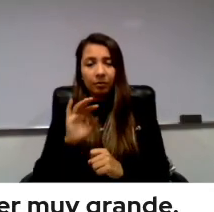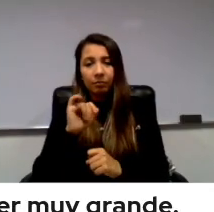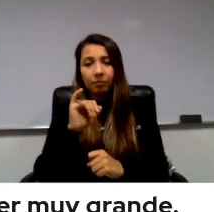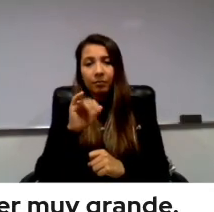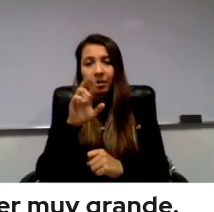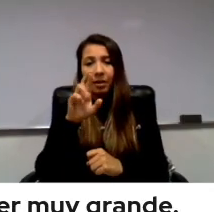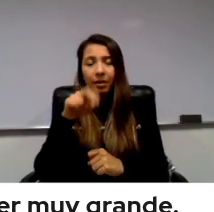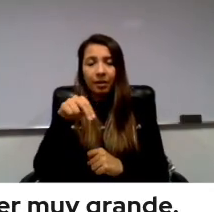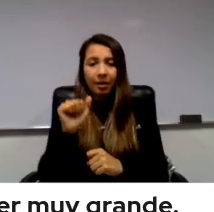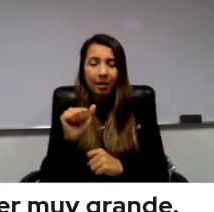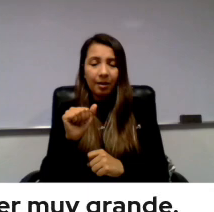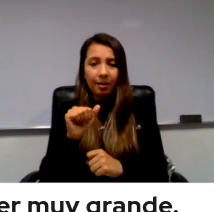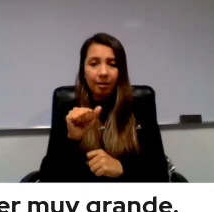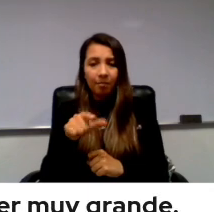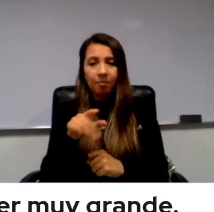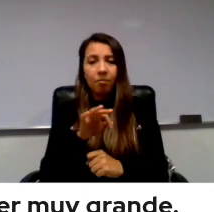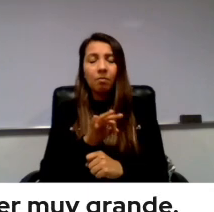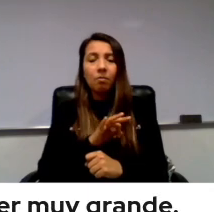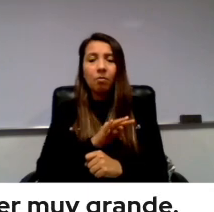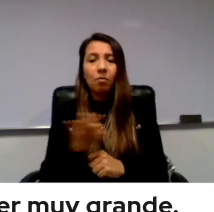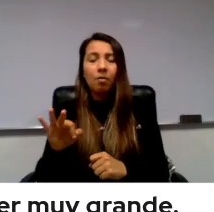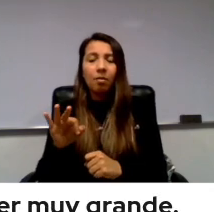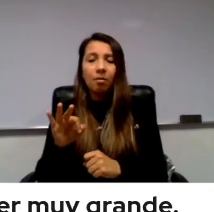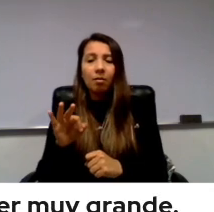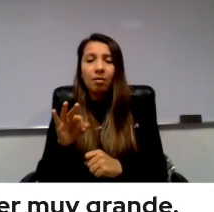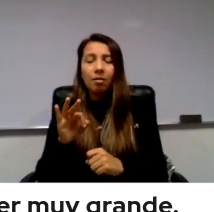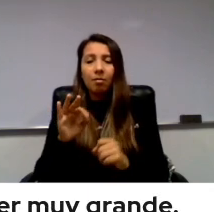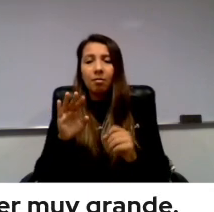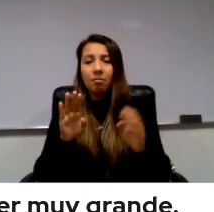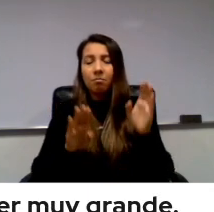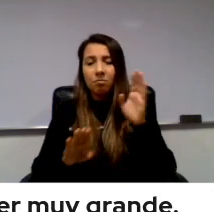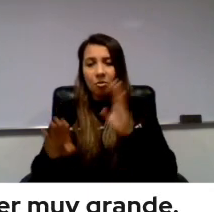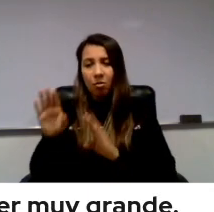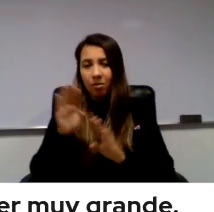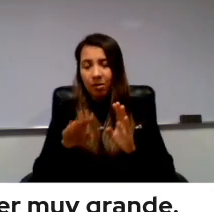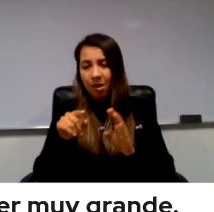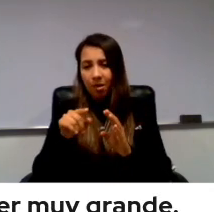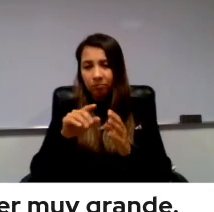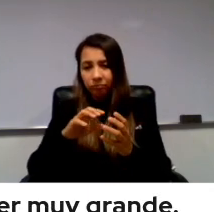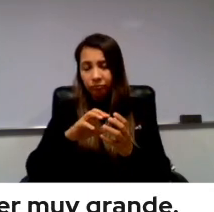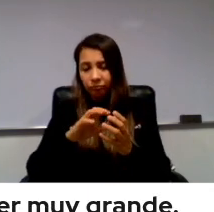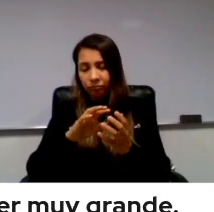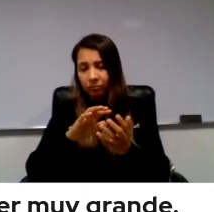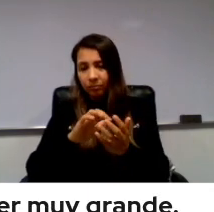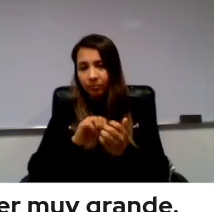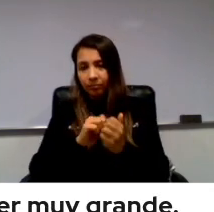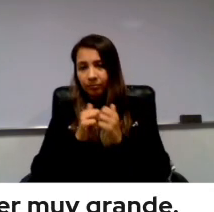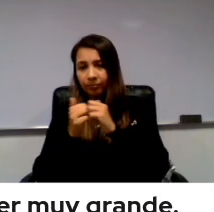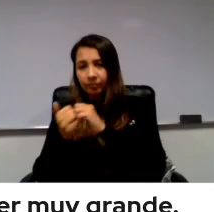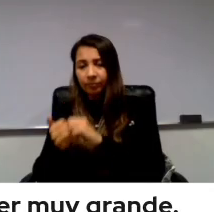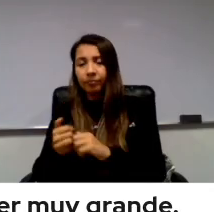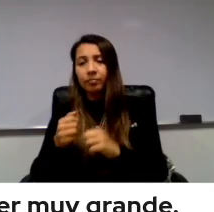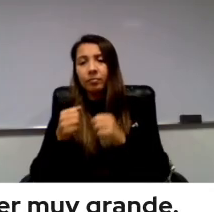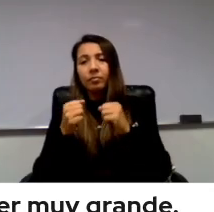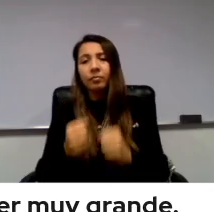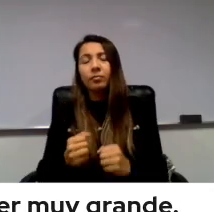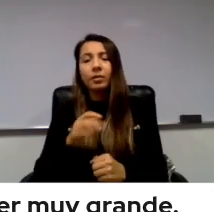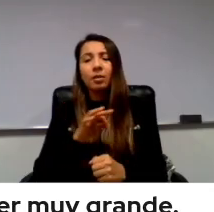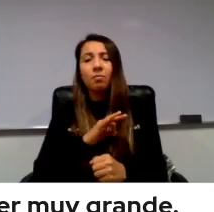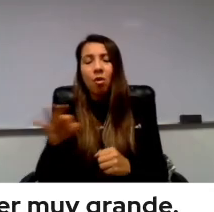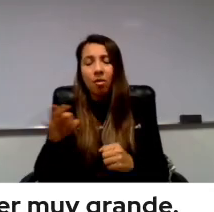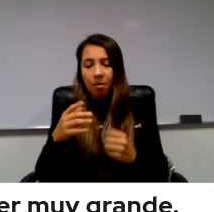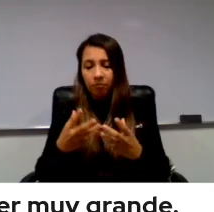moléculas de RNA capaces de llevar a cabo catálisis biológicas. Debieron de haber sido capaces de replicarse